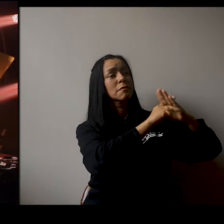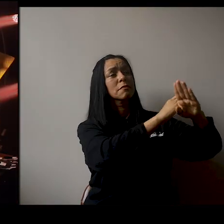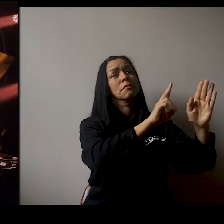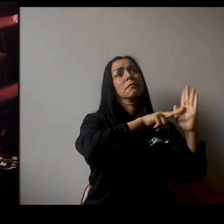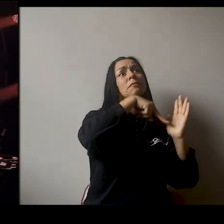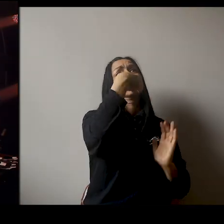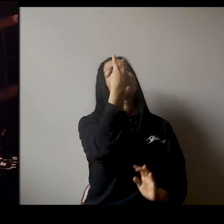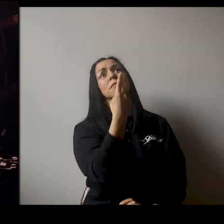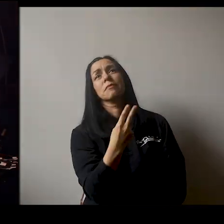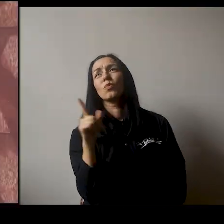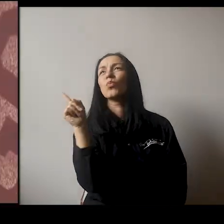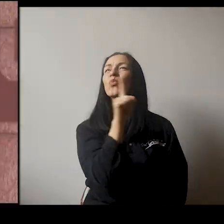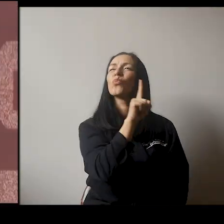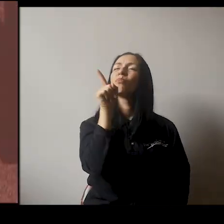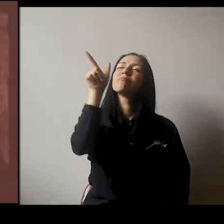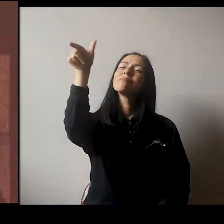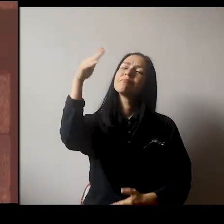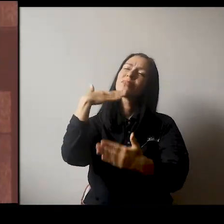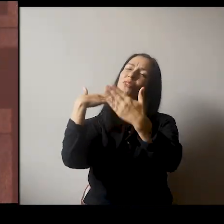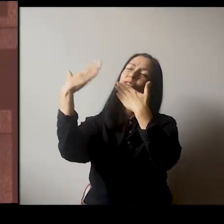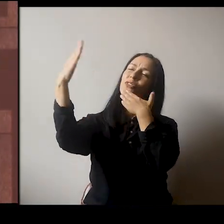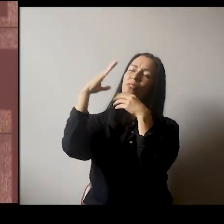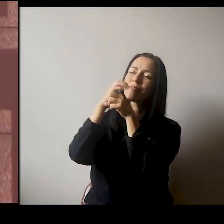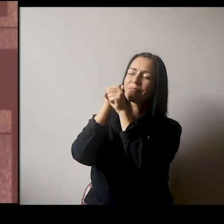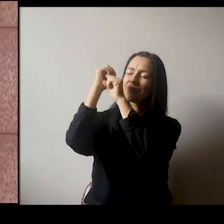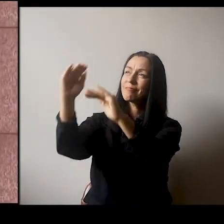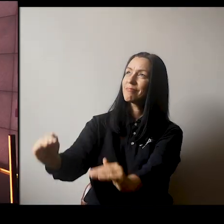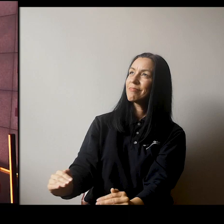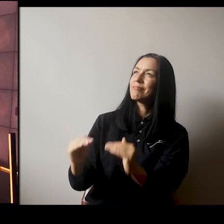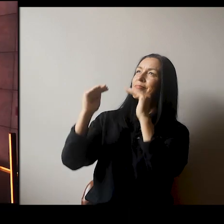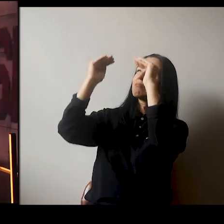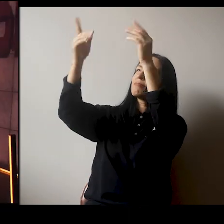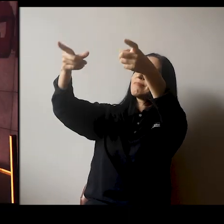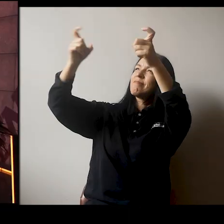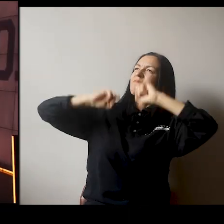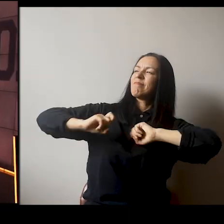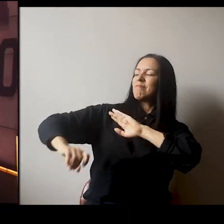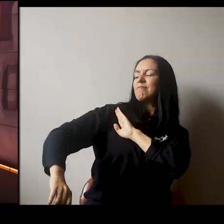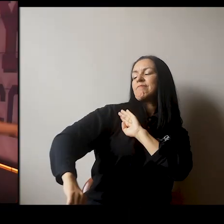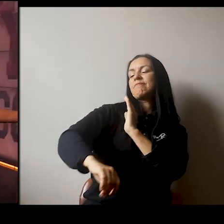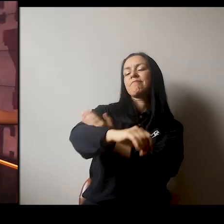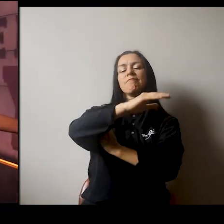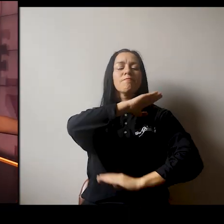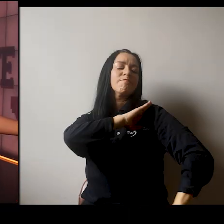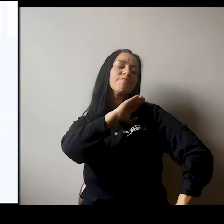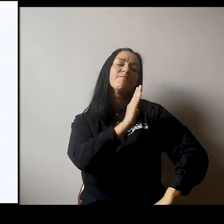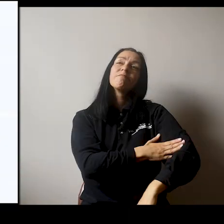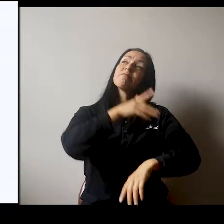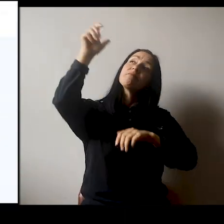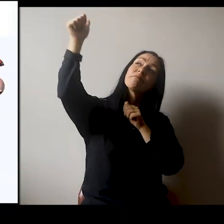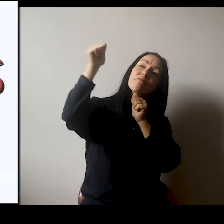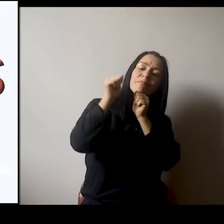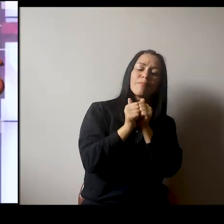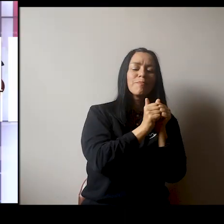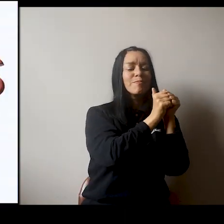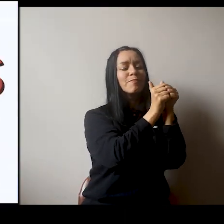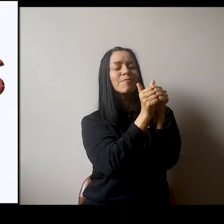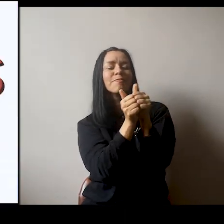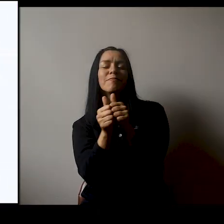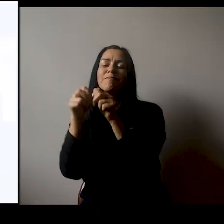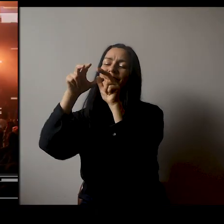mí. Contigo yo voy seguro y no desmayaré. En ti siempre confiaré y a ti te exaltaré. Tú me